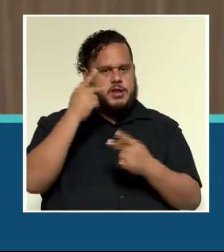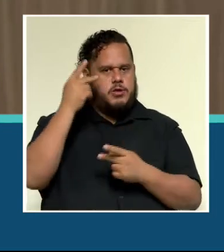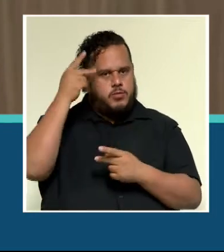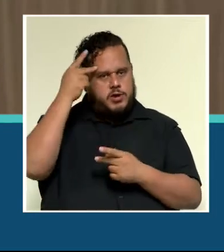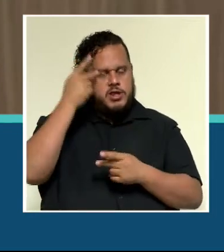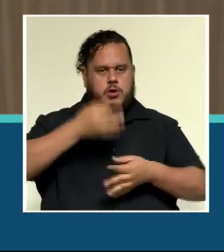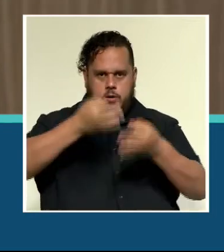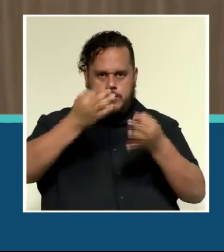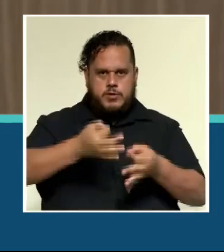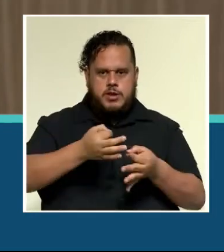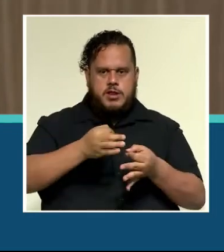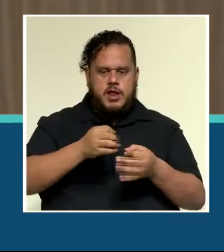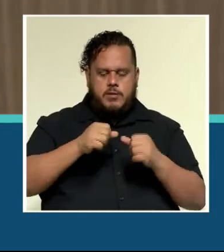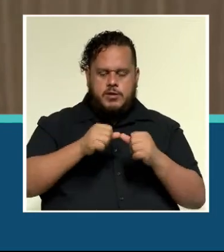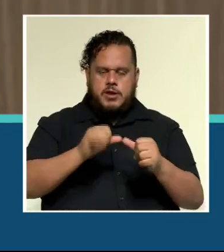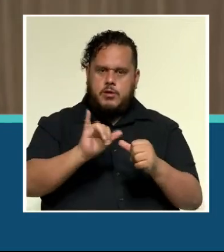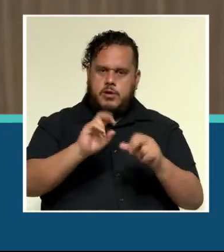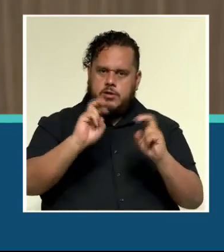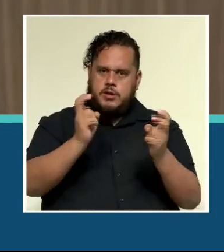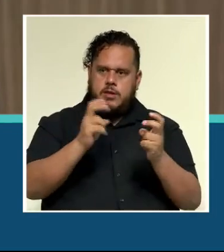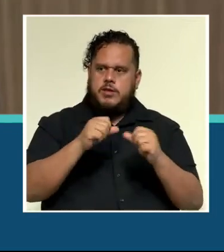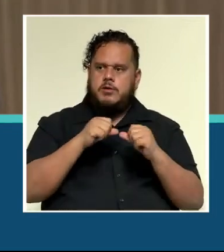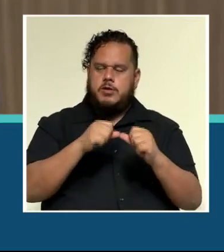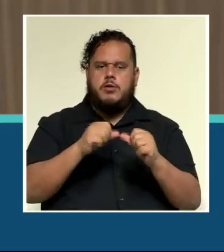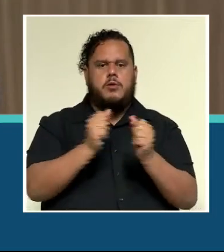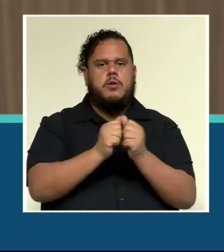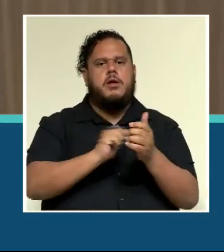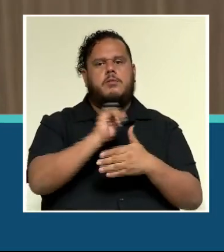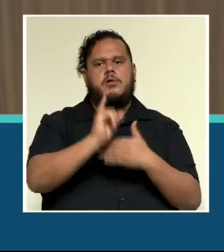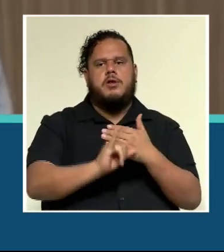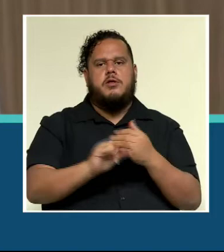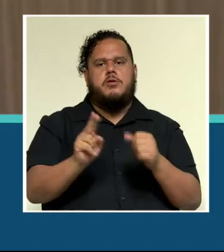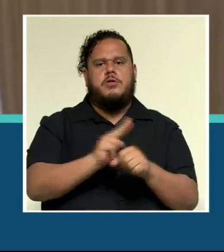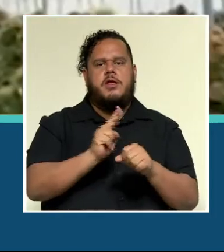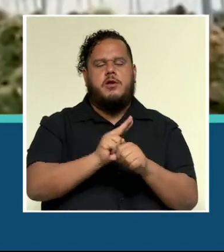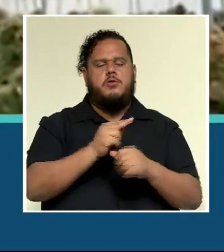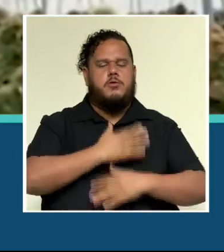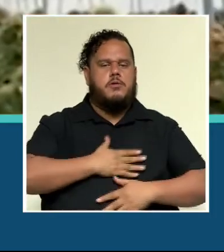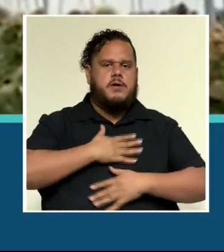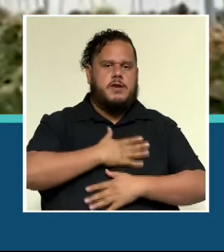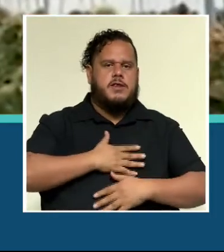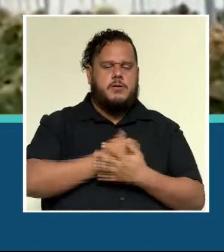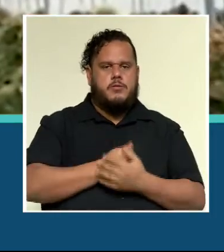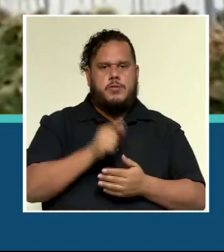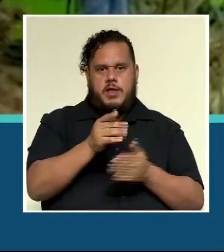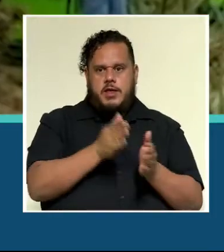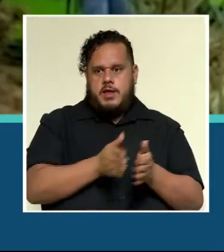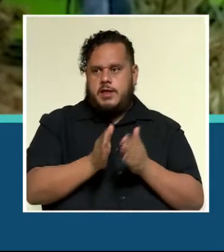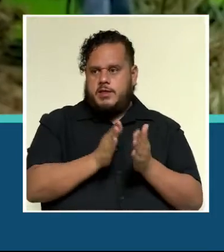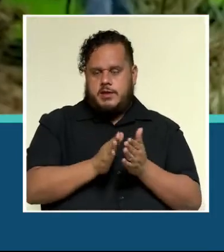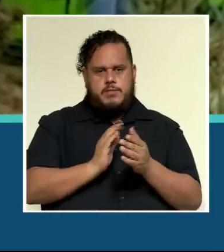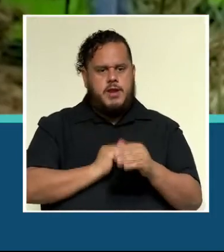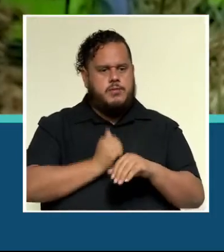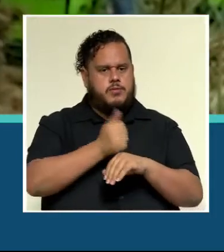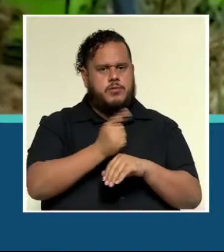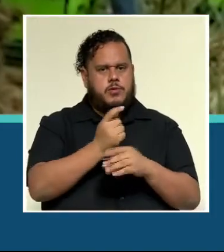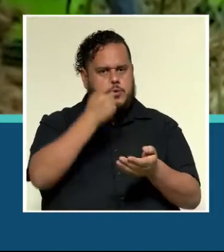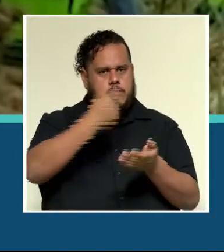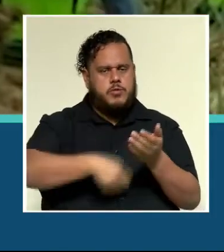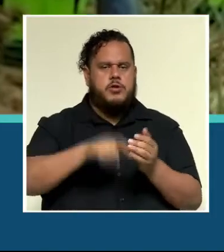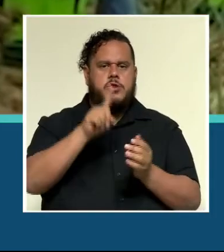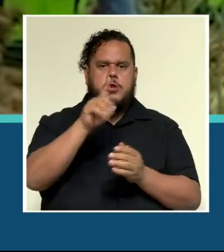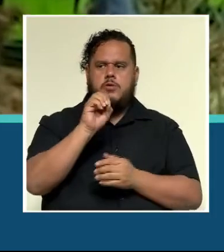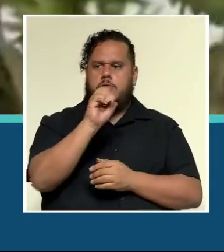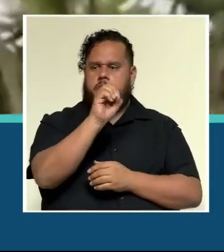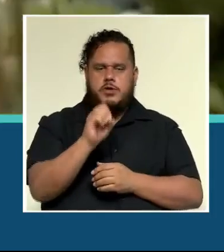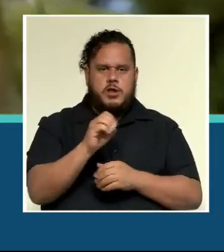que continuaremos con el proyecto del uso recreativo. Este plan propone un impuesto del 1% sobre